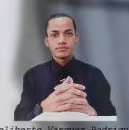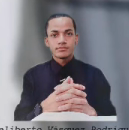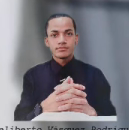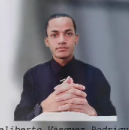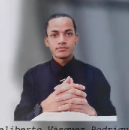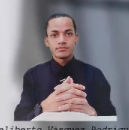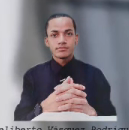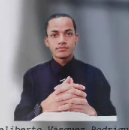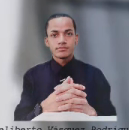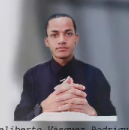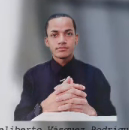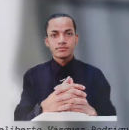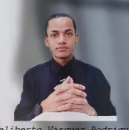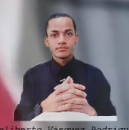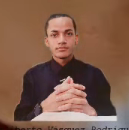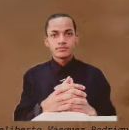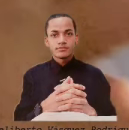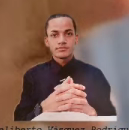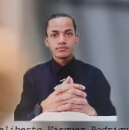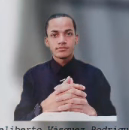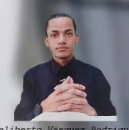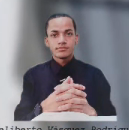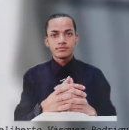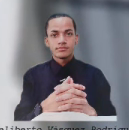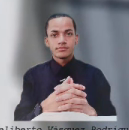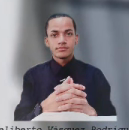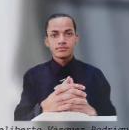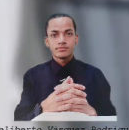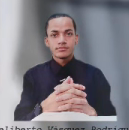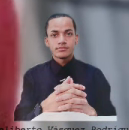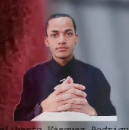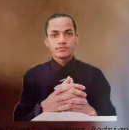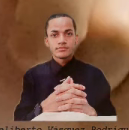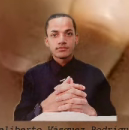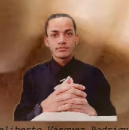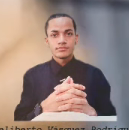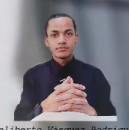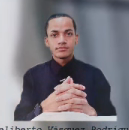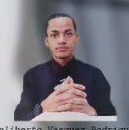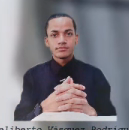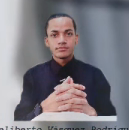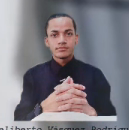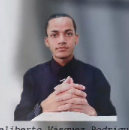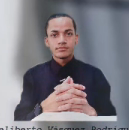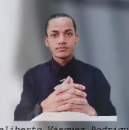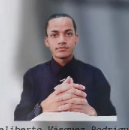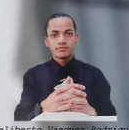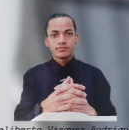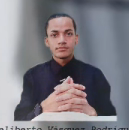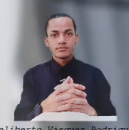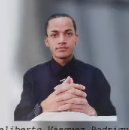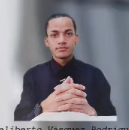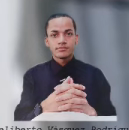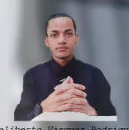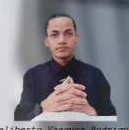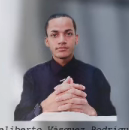el Homo sapien dígase los humanos modernos sino también entre humanos modernos y también